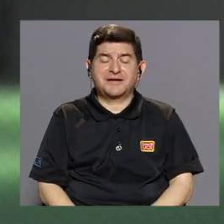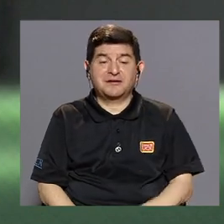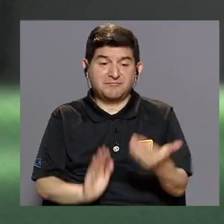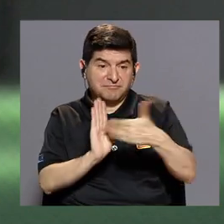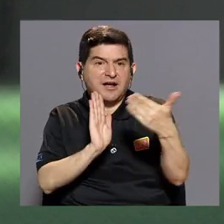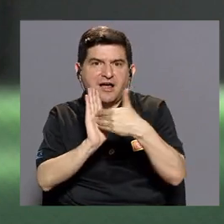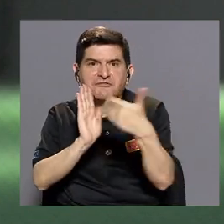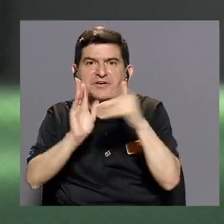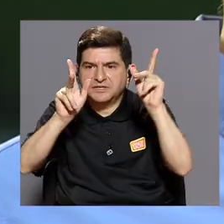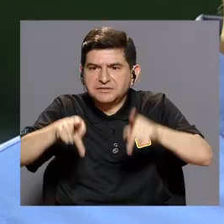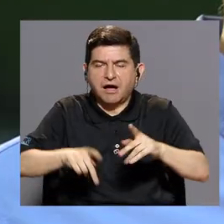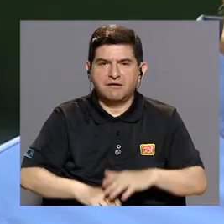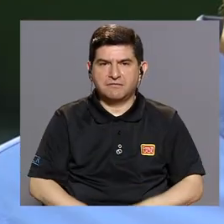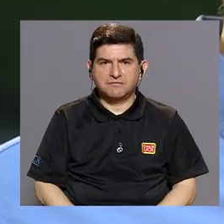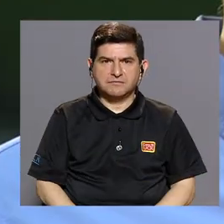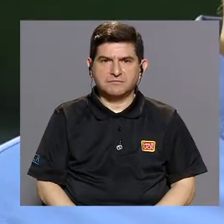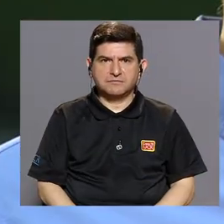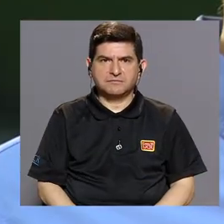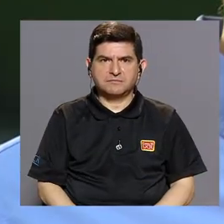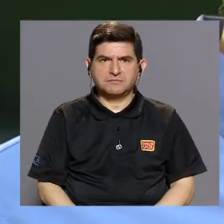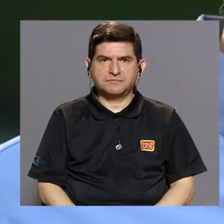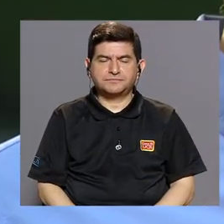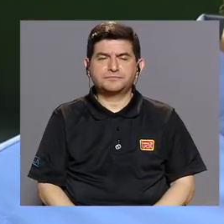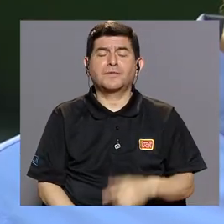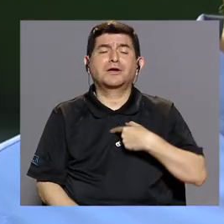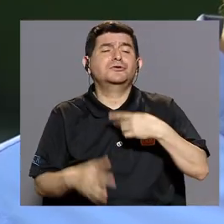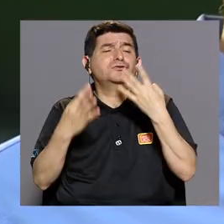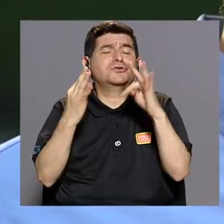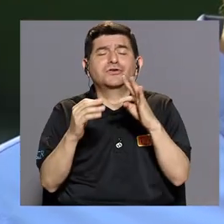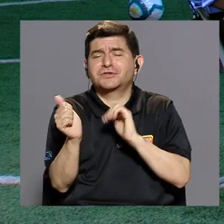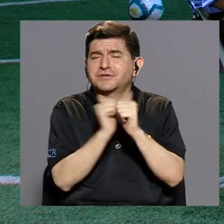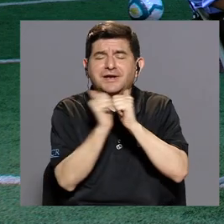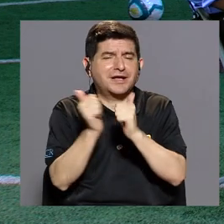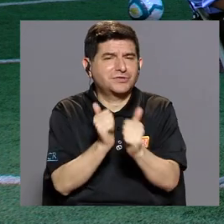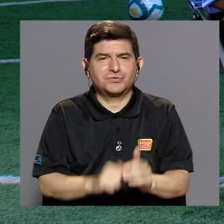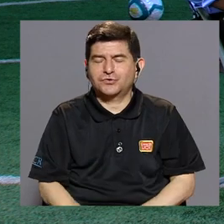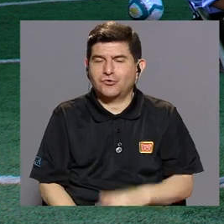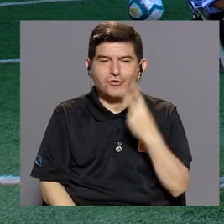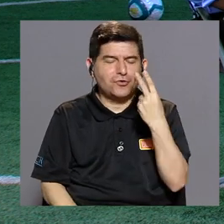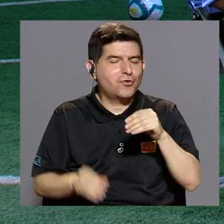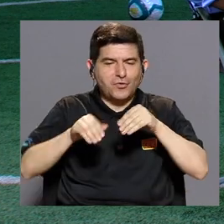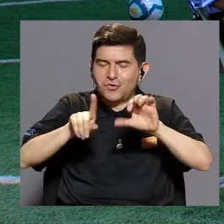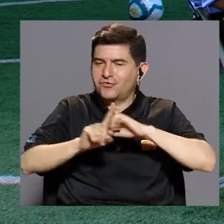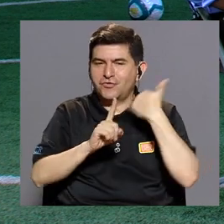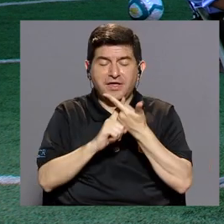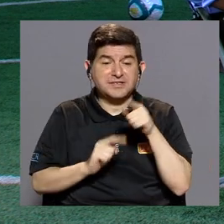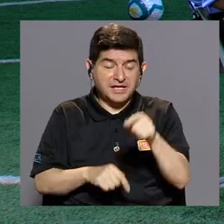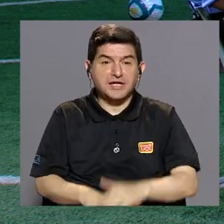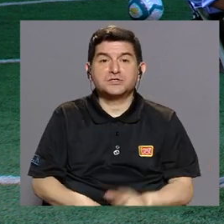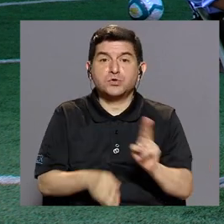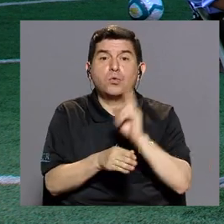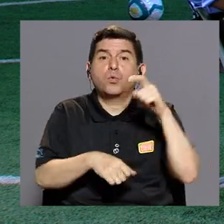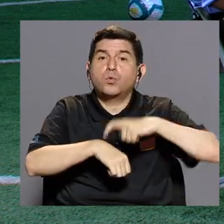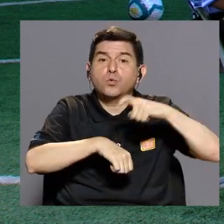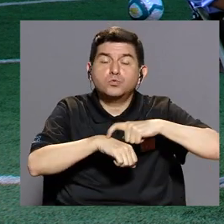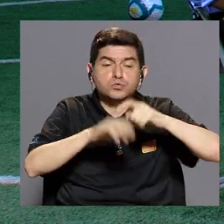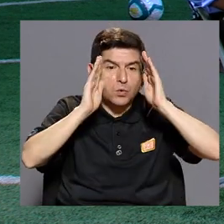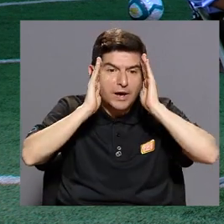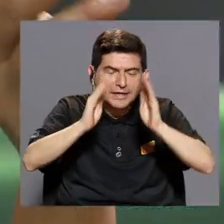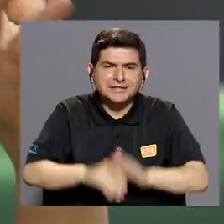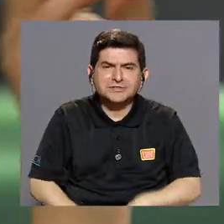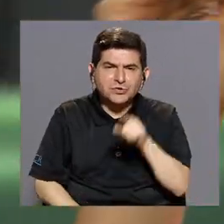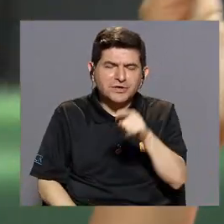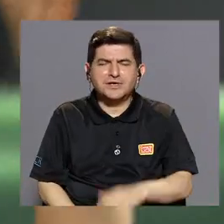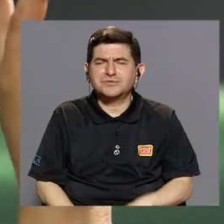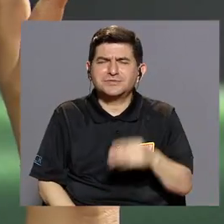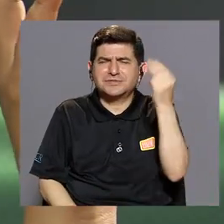hasta hacer daño. Así que yo trato en los torneos de no ver redes, porque consume tiempo, atención y te